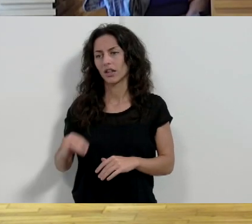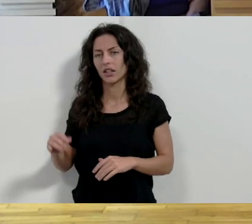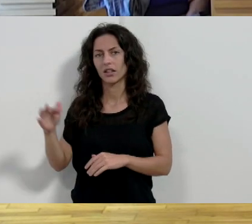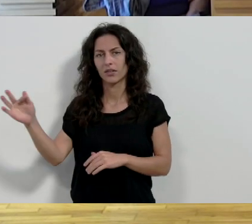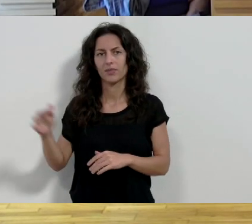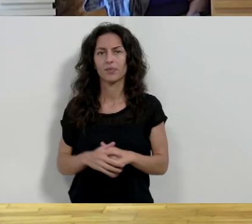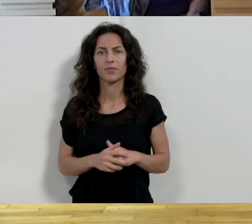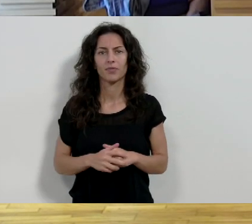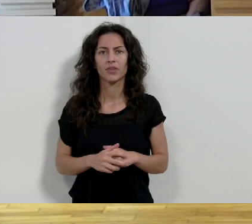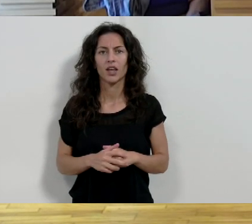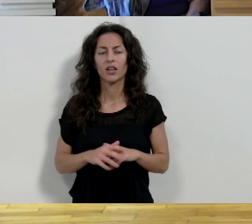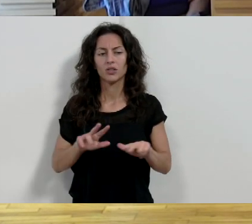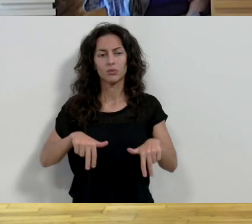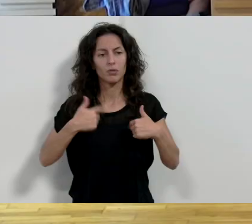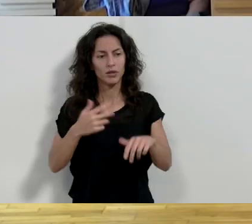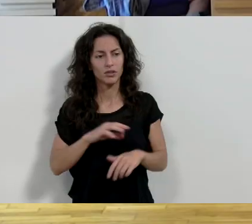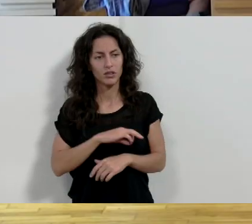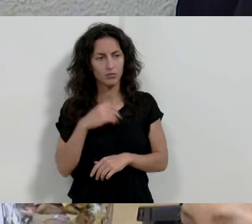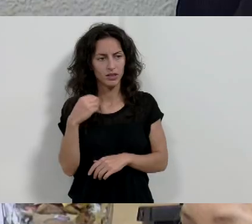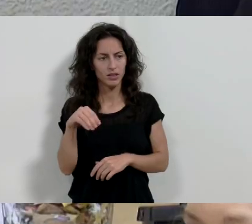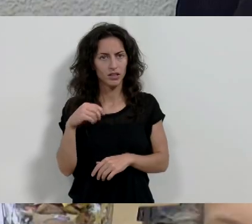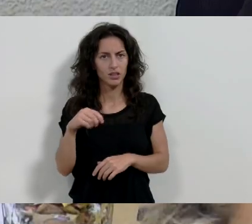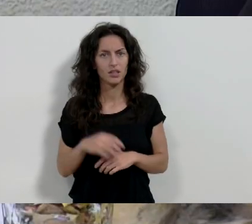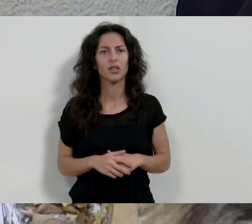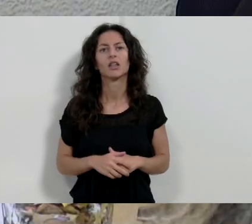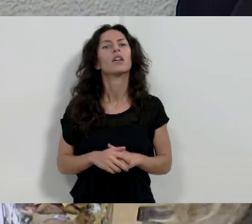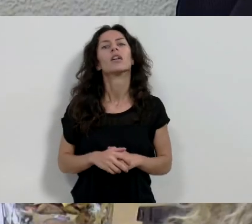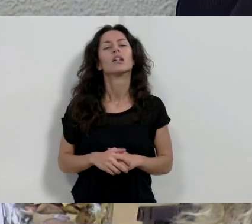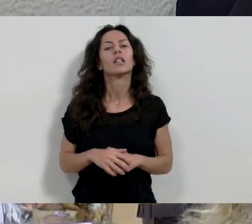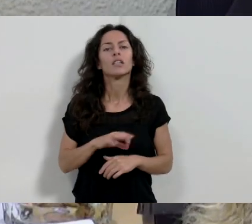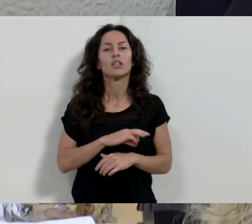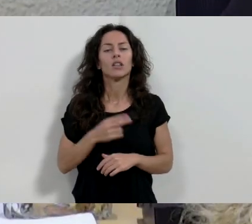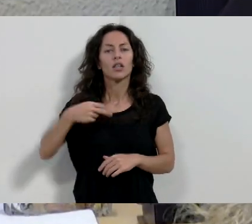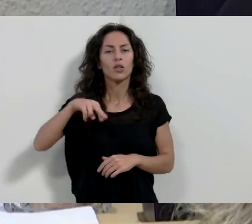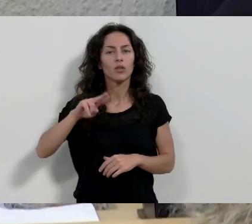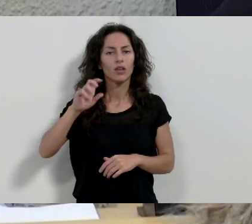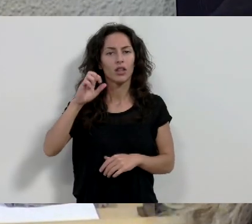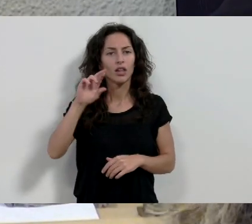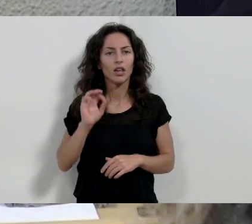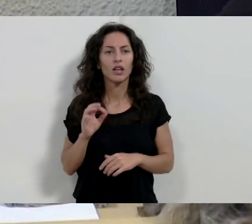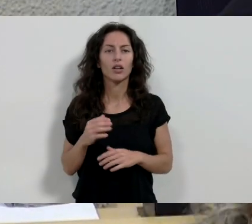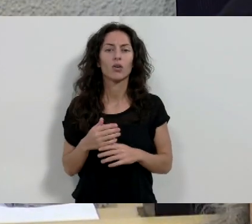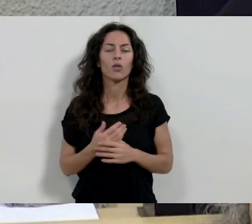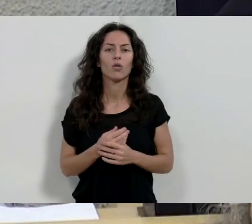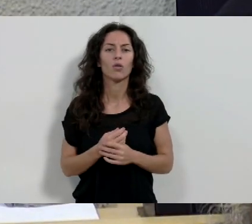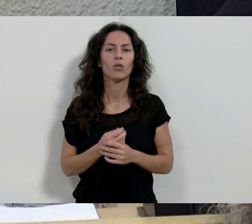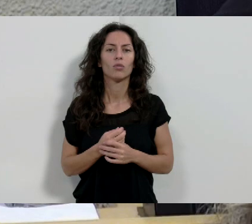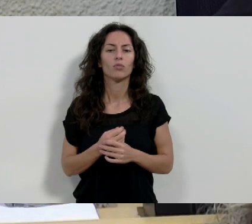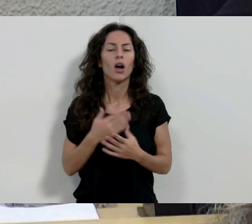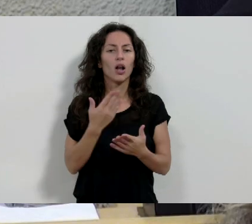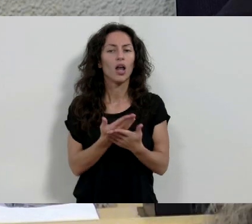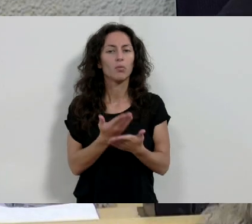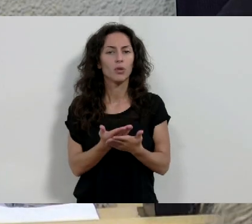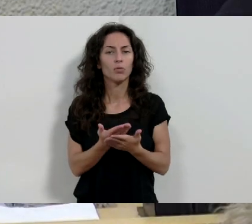su permiso, señora presidenta. Bueno, pues, señora Roncero, la verdad es que estamos de acuerdo con el planteamiento de que se ataje